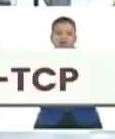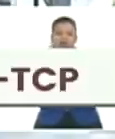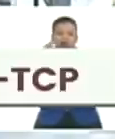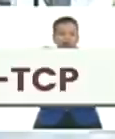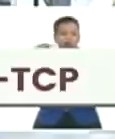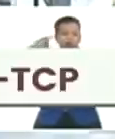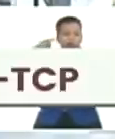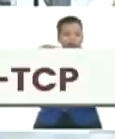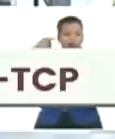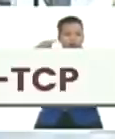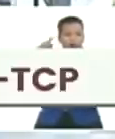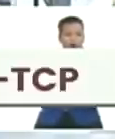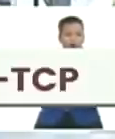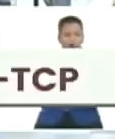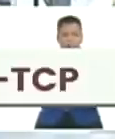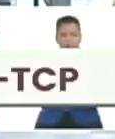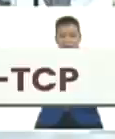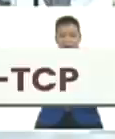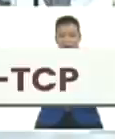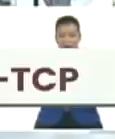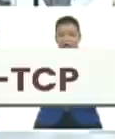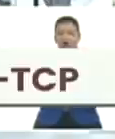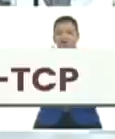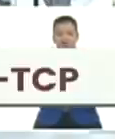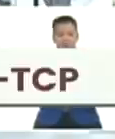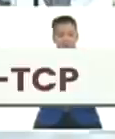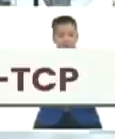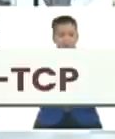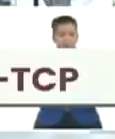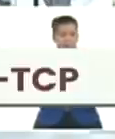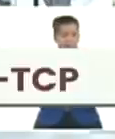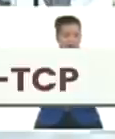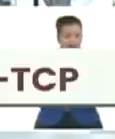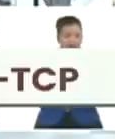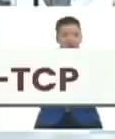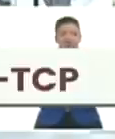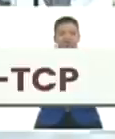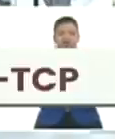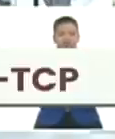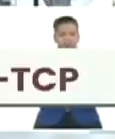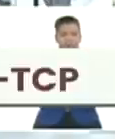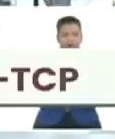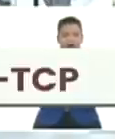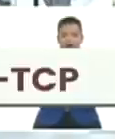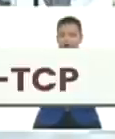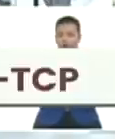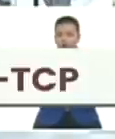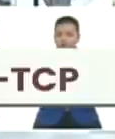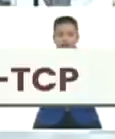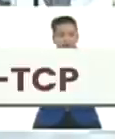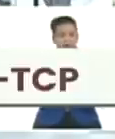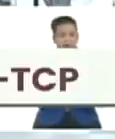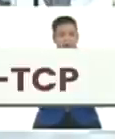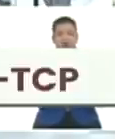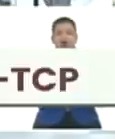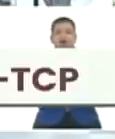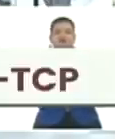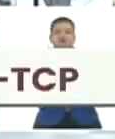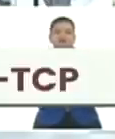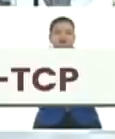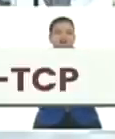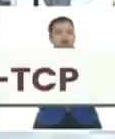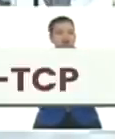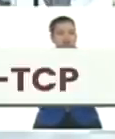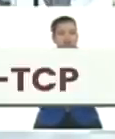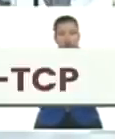que están destruyendo sus propios países, que están destruyendo sus propias economías, que están encareciendo la vida